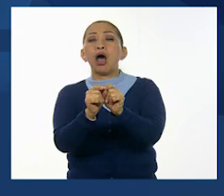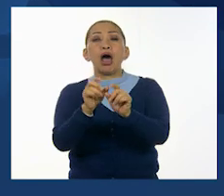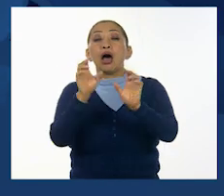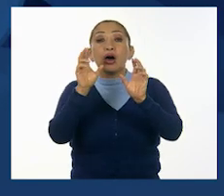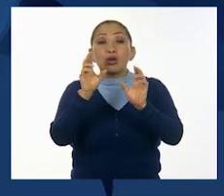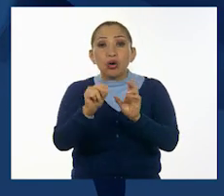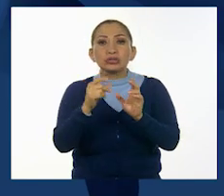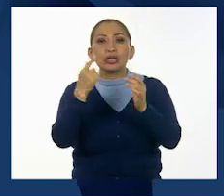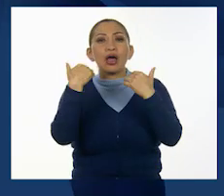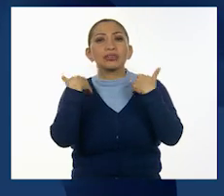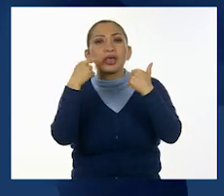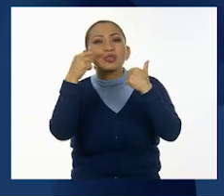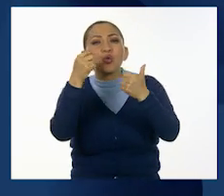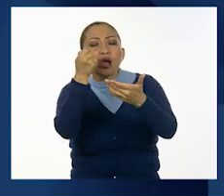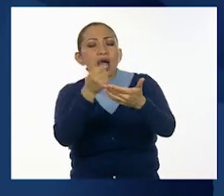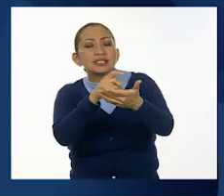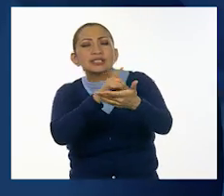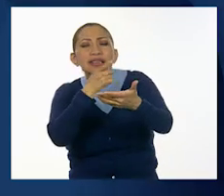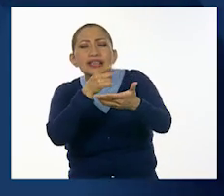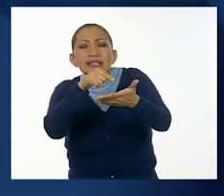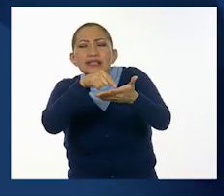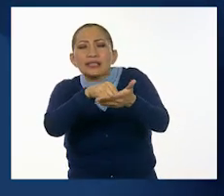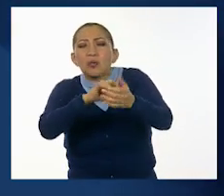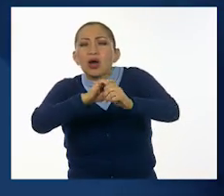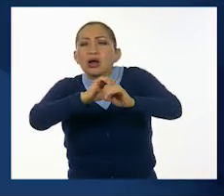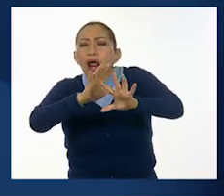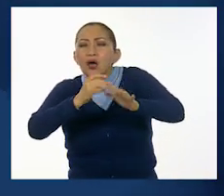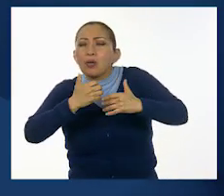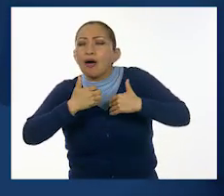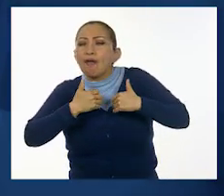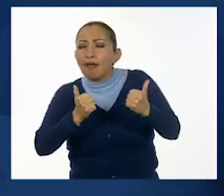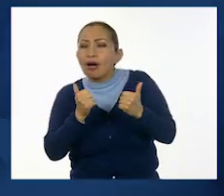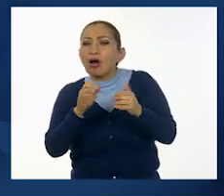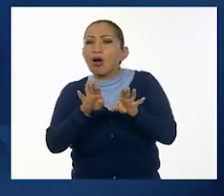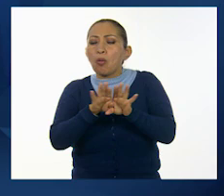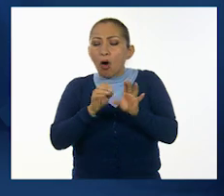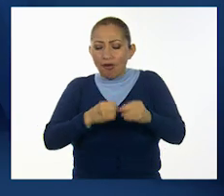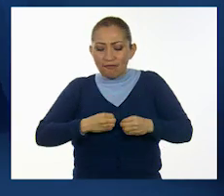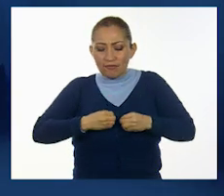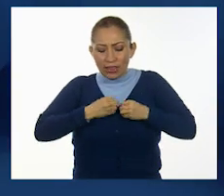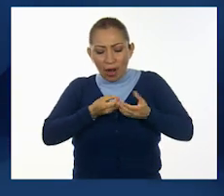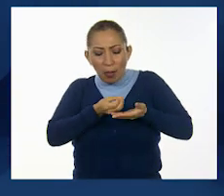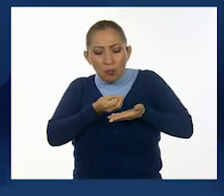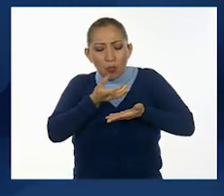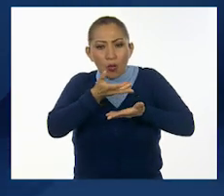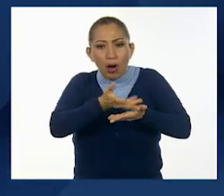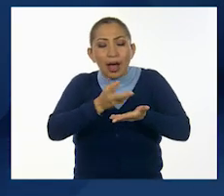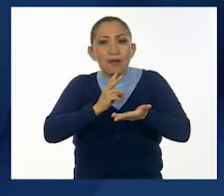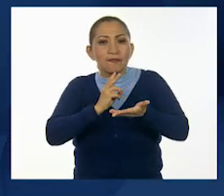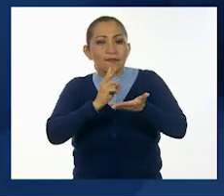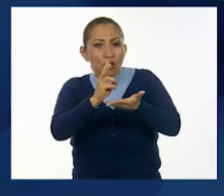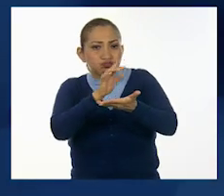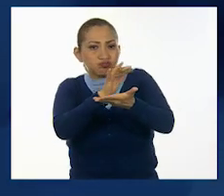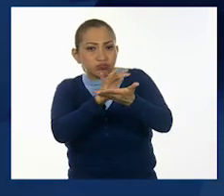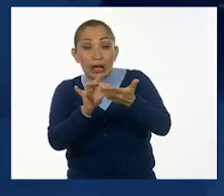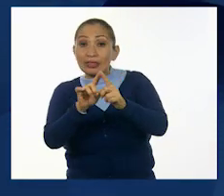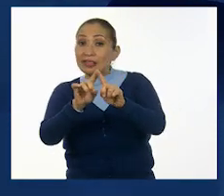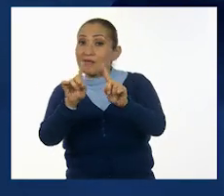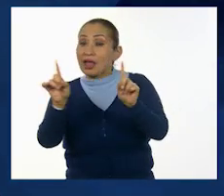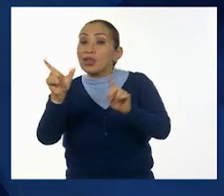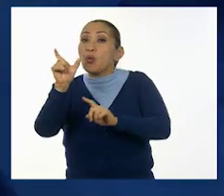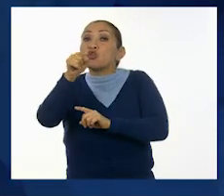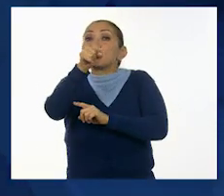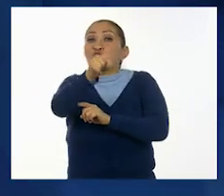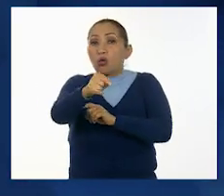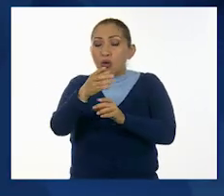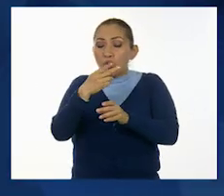sino de que entiendas el texto, de comprenderlo. En ese sentido, darle vida a un texto mediante la lectura es muy distinto cuando